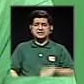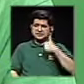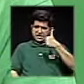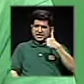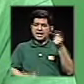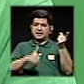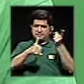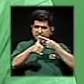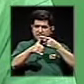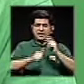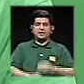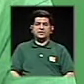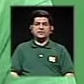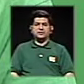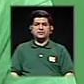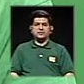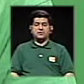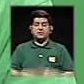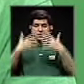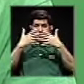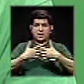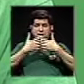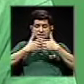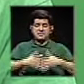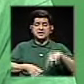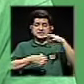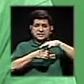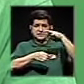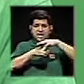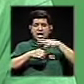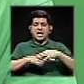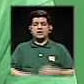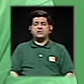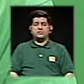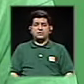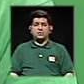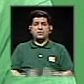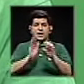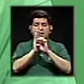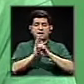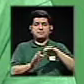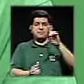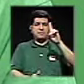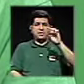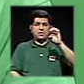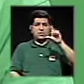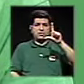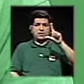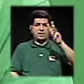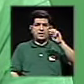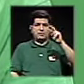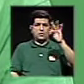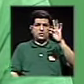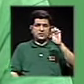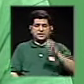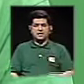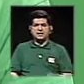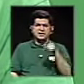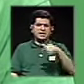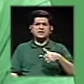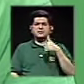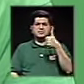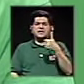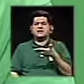eh transnacionales agroindustriales verdad como del monte eh Y y ganan a Costa de qué verad y